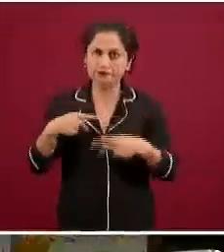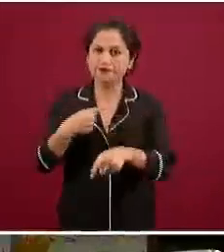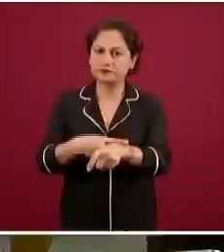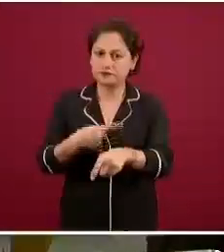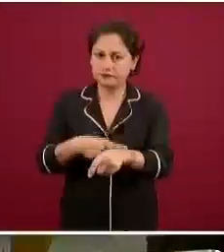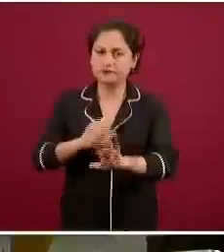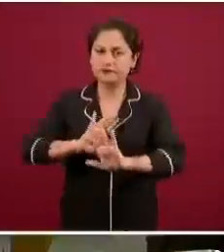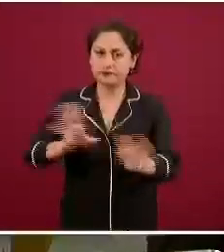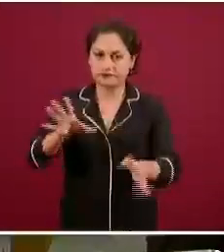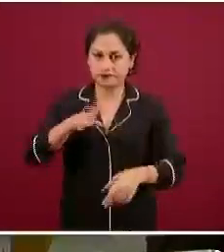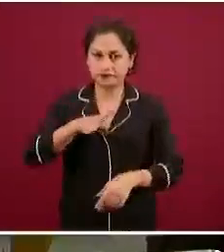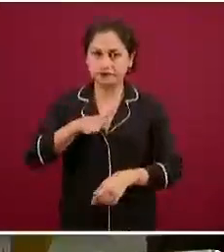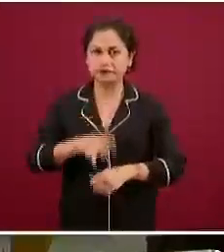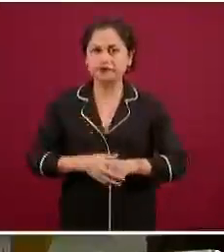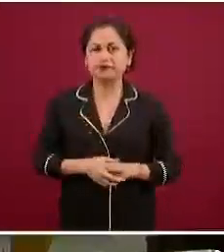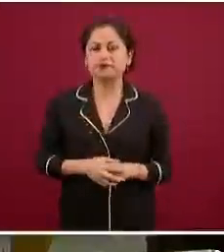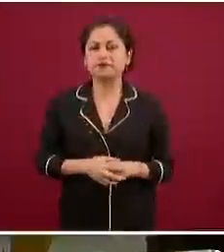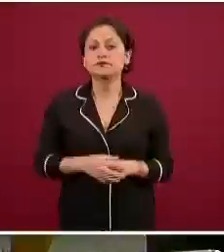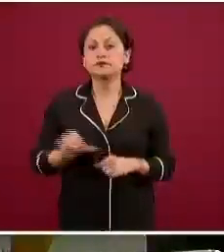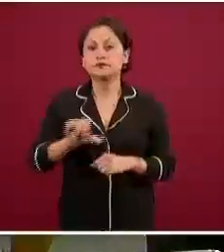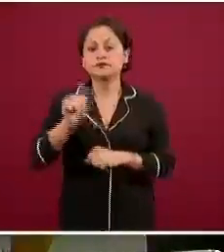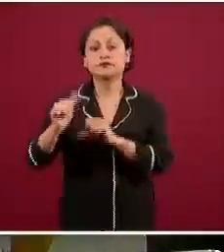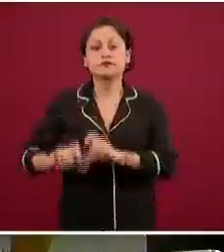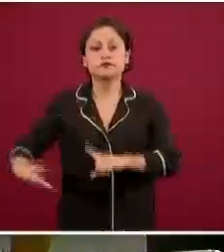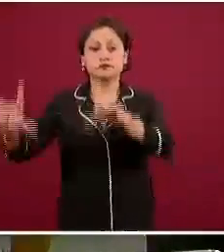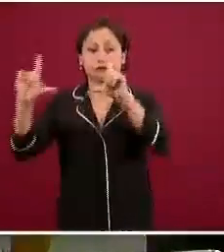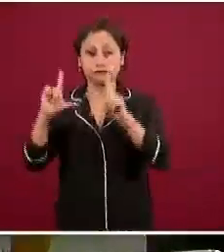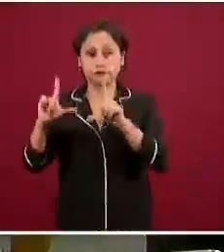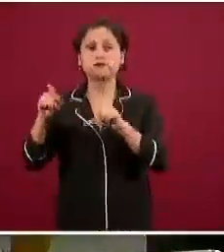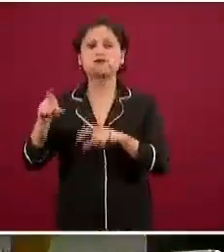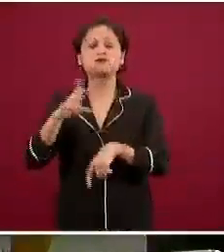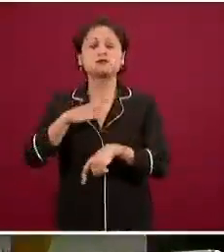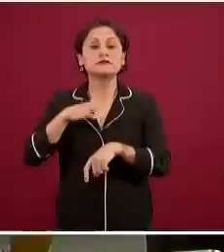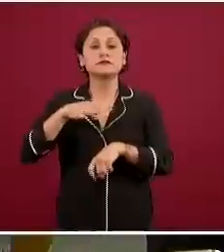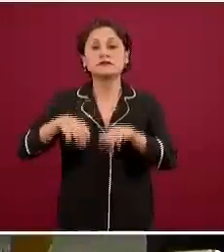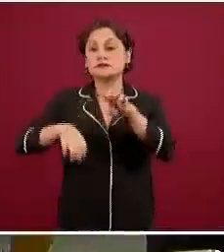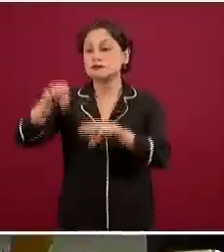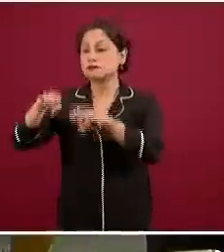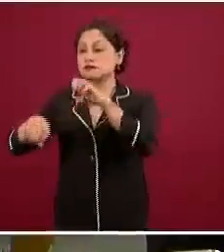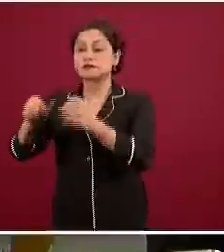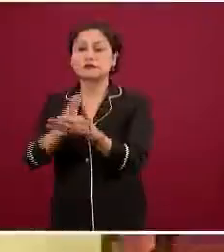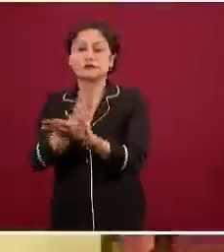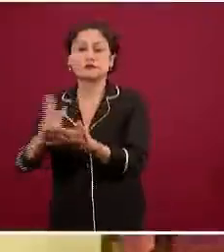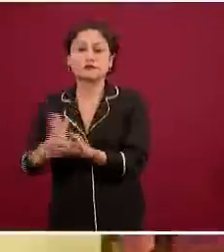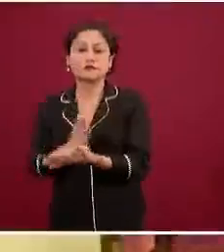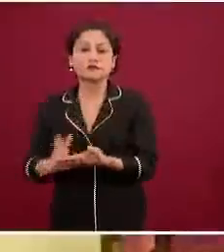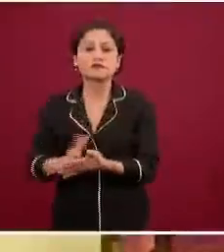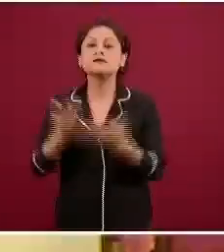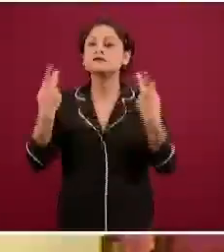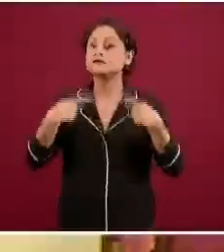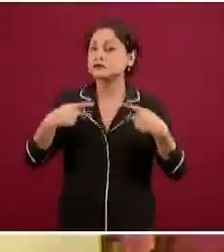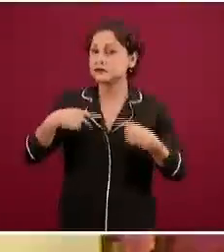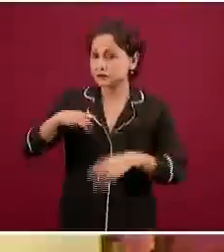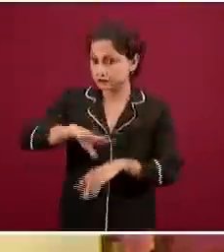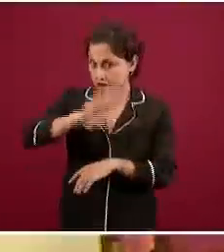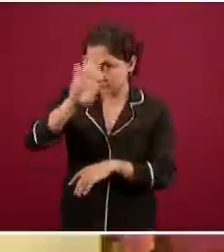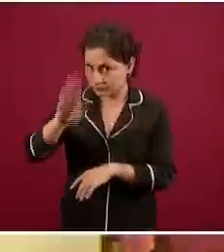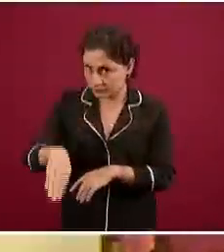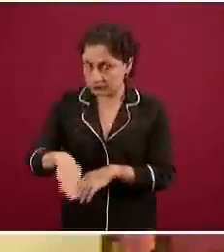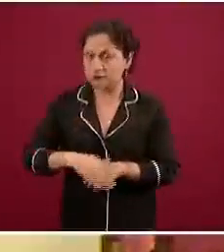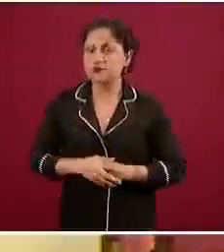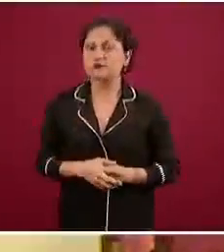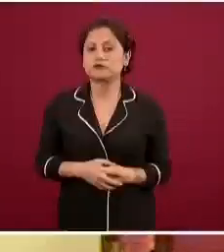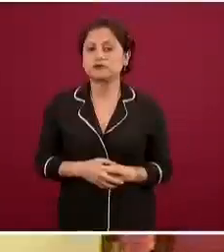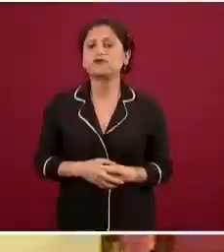diapositiva vemos ahora sí la distribución por grupo de edad de las defunciones, en donde entonces ahora aquí